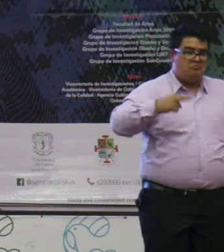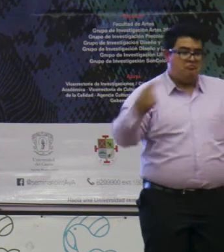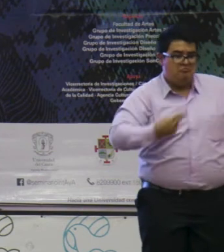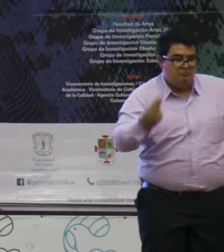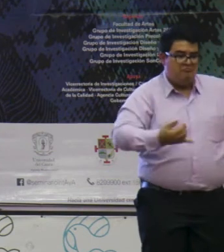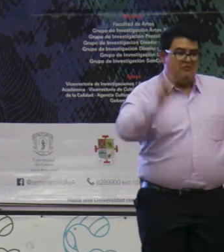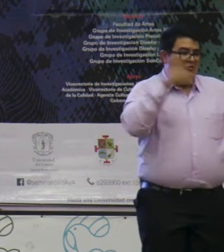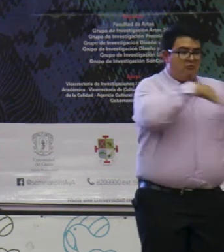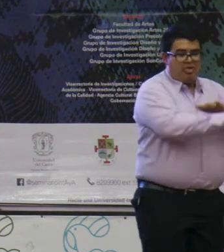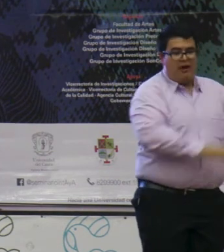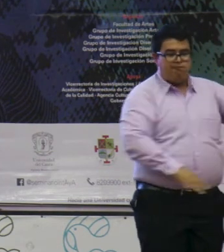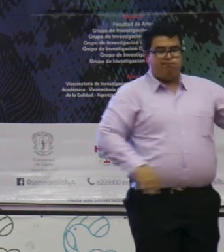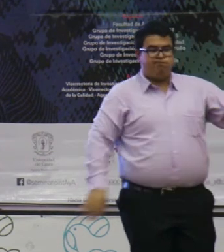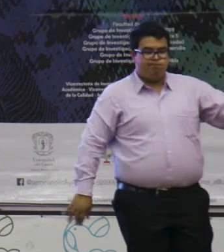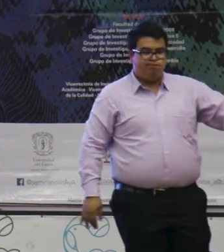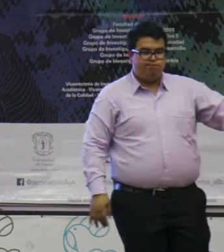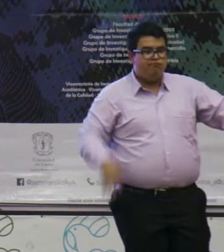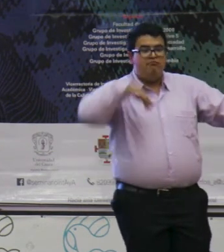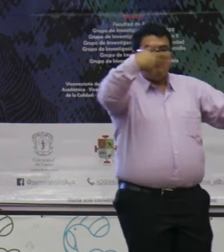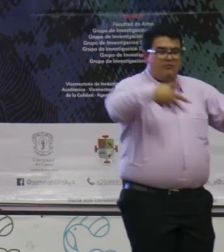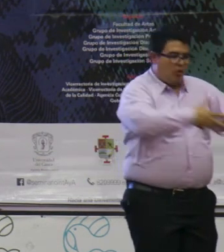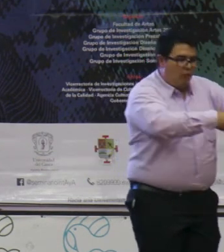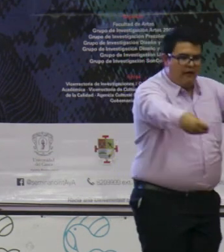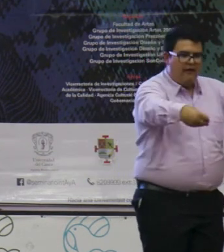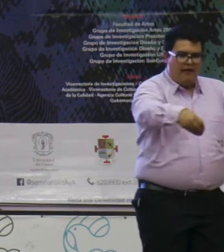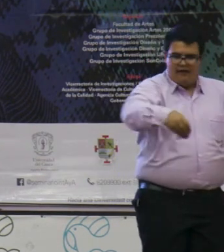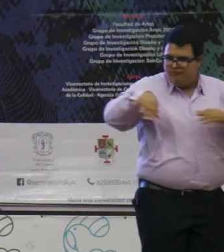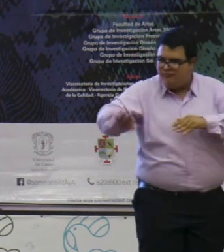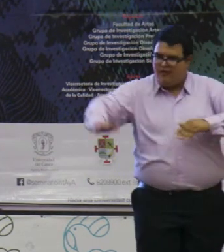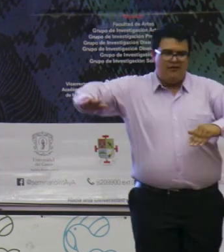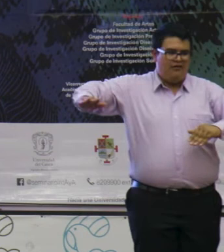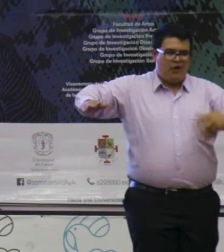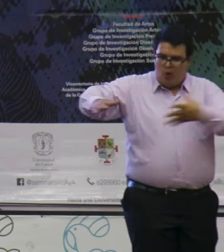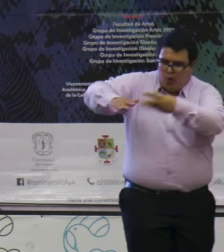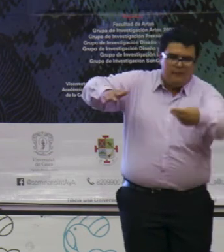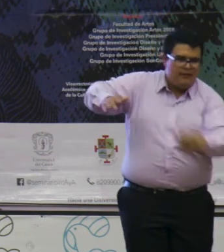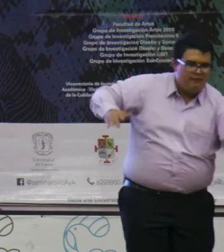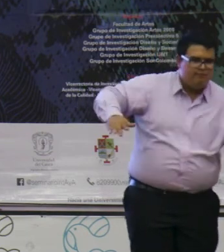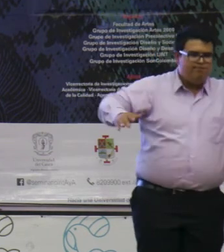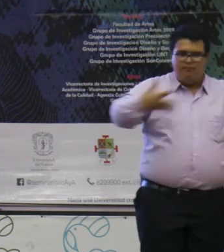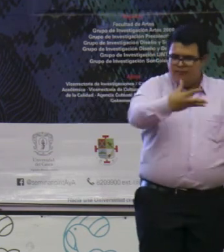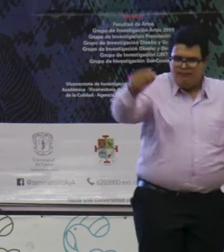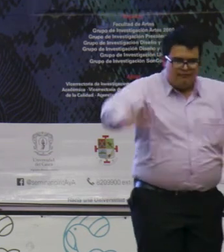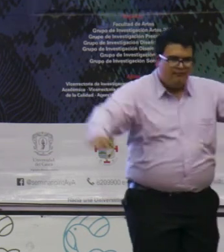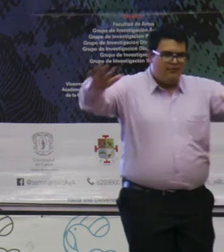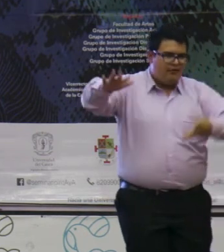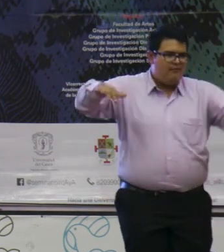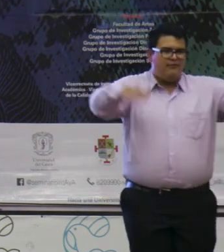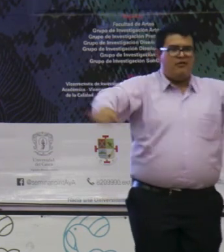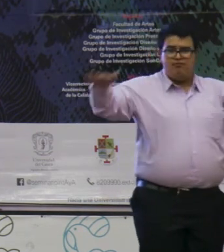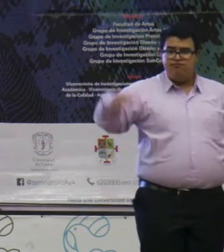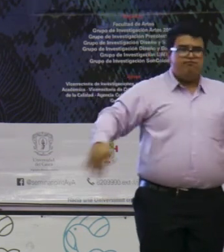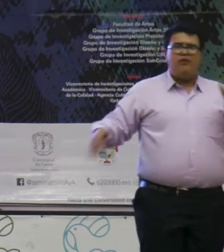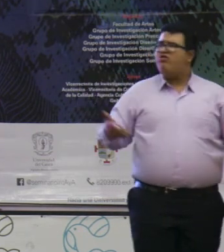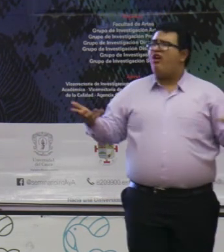reprodujo, ¿vale? De ahí sacaron copias. O sea que en algún lado habrá rastros de eso que ocurrió. Y habrá forma de